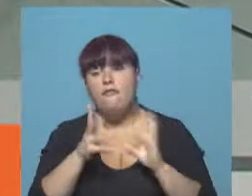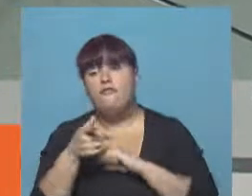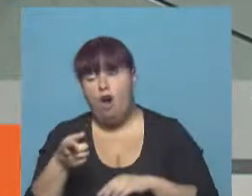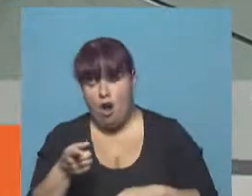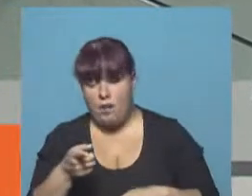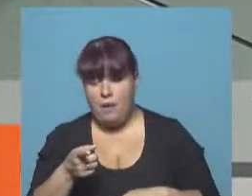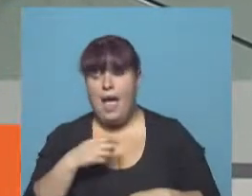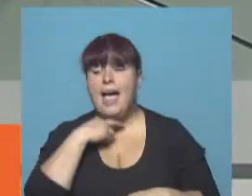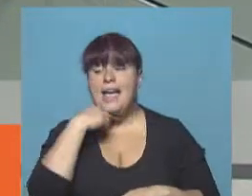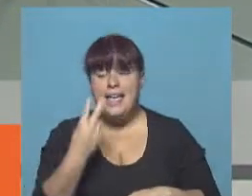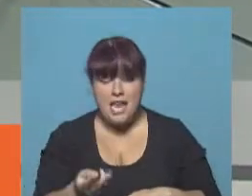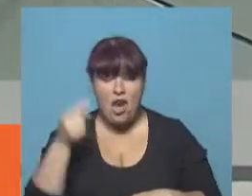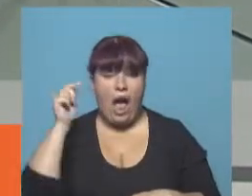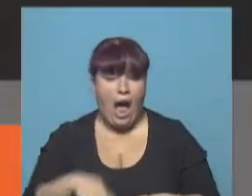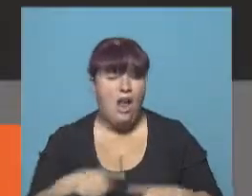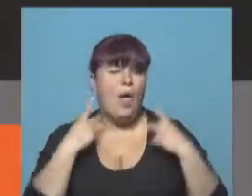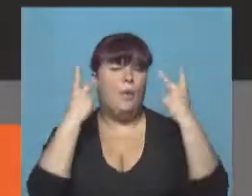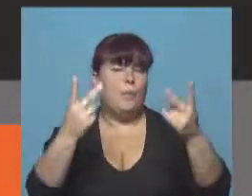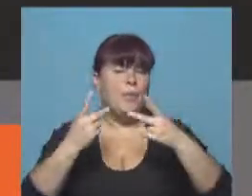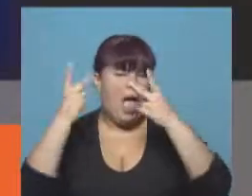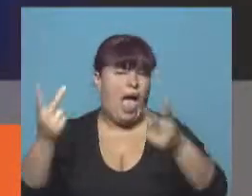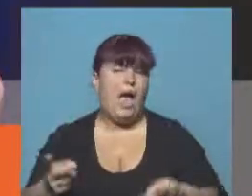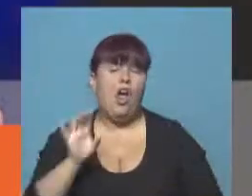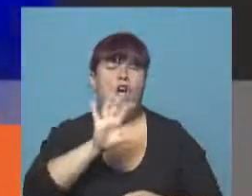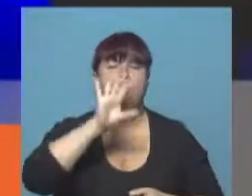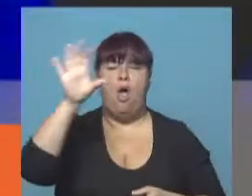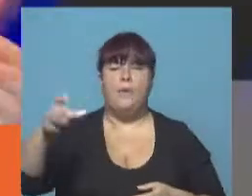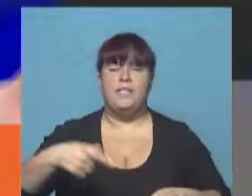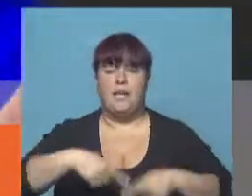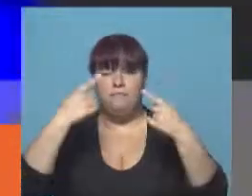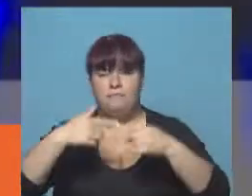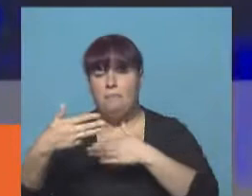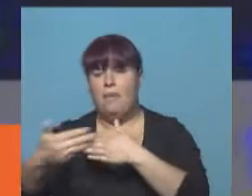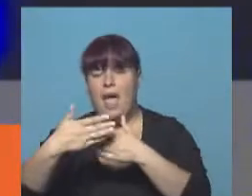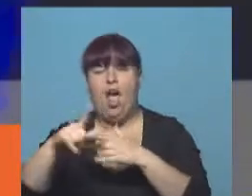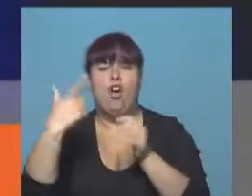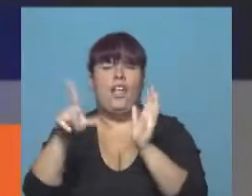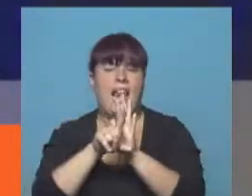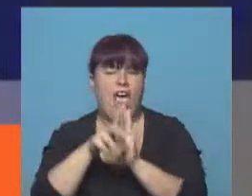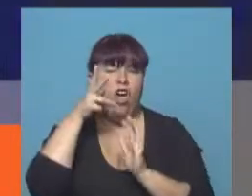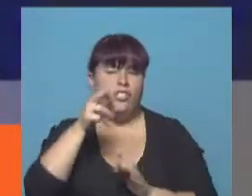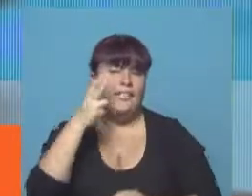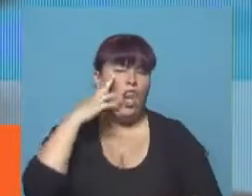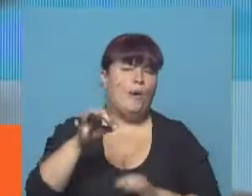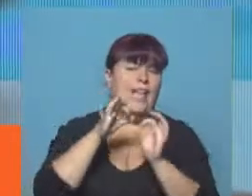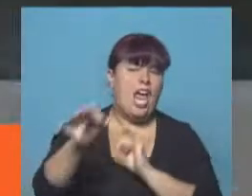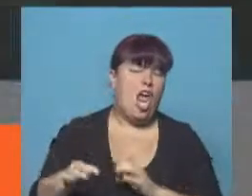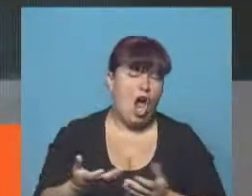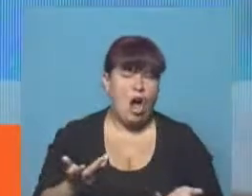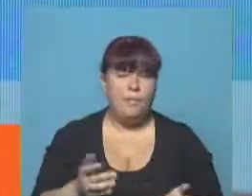manera? Nuestros hijos hoy están viajando a provincias limítrofes que tienen otro tipo de legislación, 80, 90